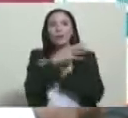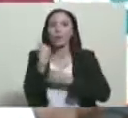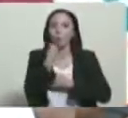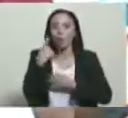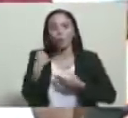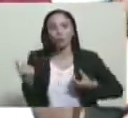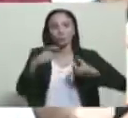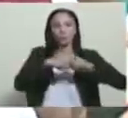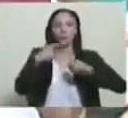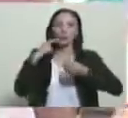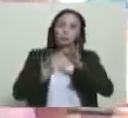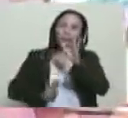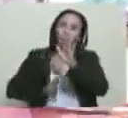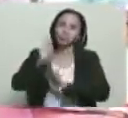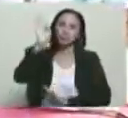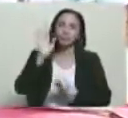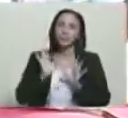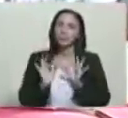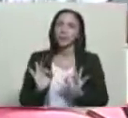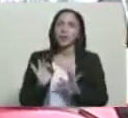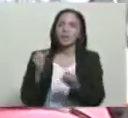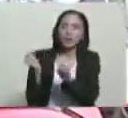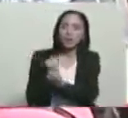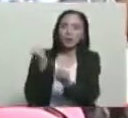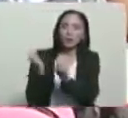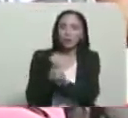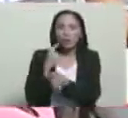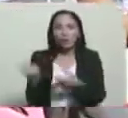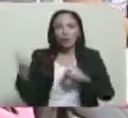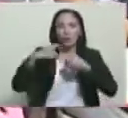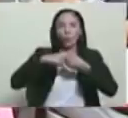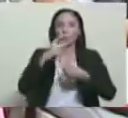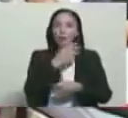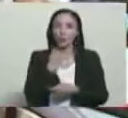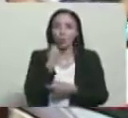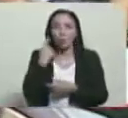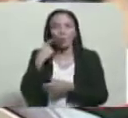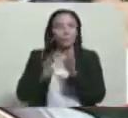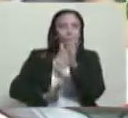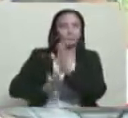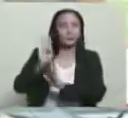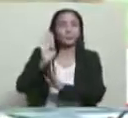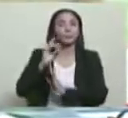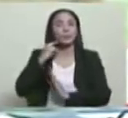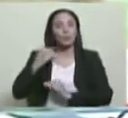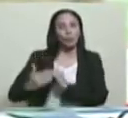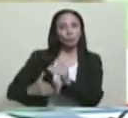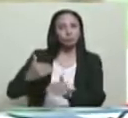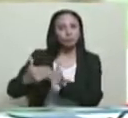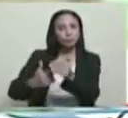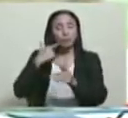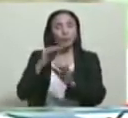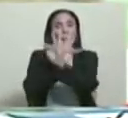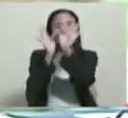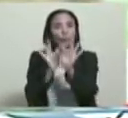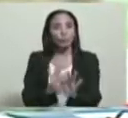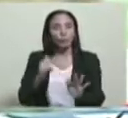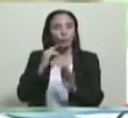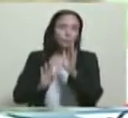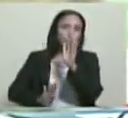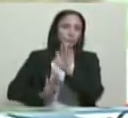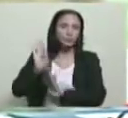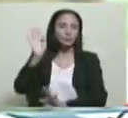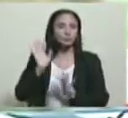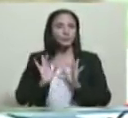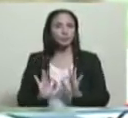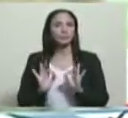se construyen nuevas líneas de inserción laboral para la juventud venezolana y se está construyendo una metodología que se implementará